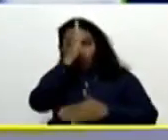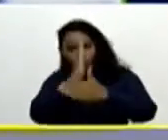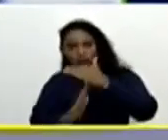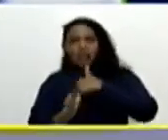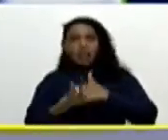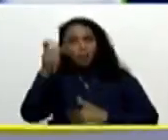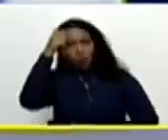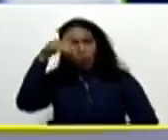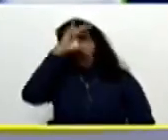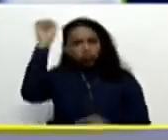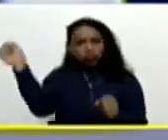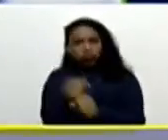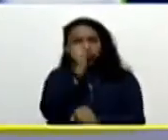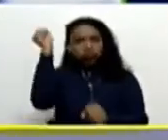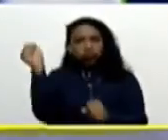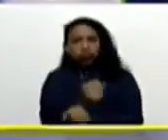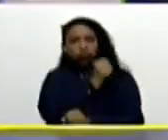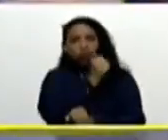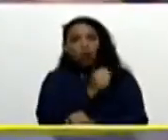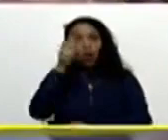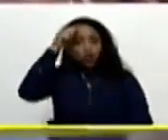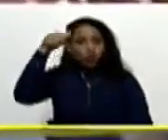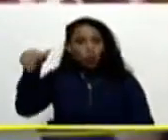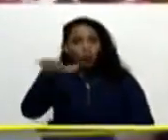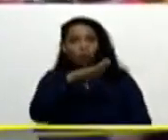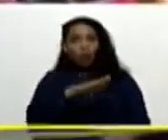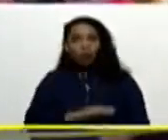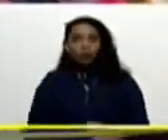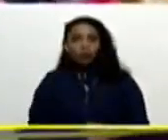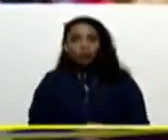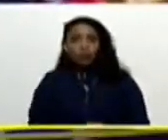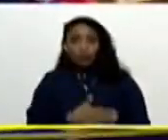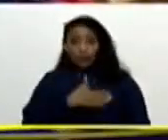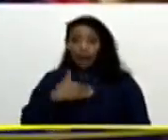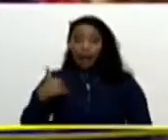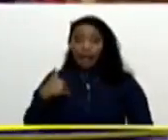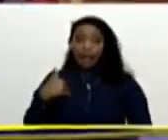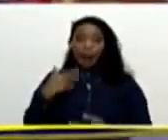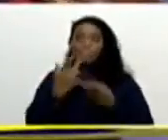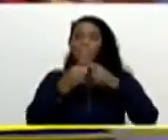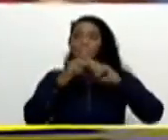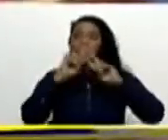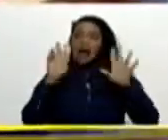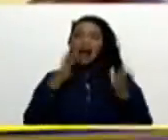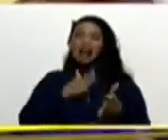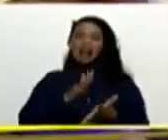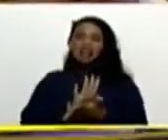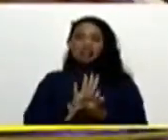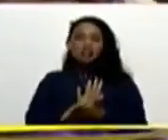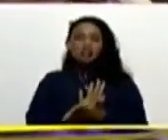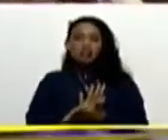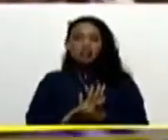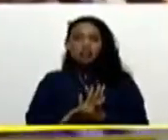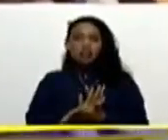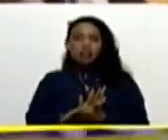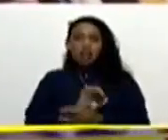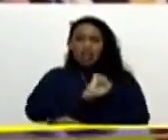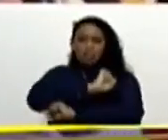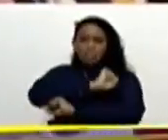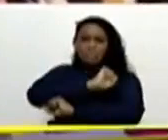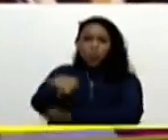pueblo trabajador, un pueblo que quería paz y derrotó al